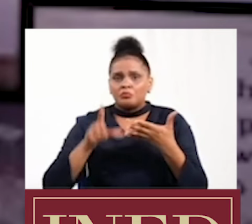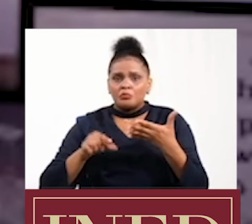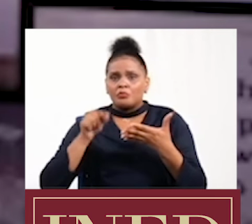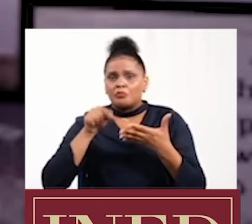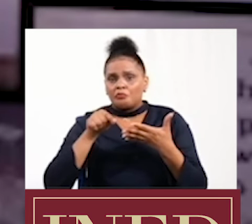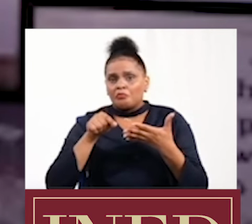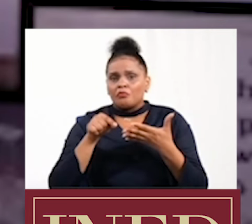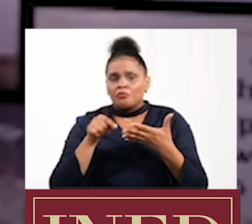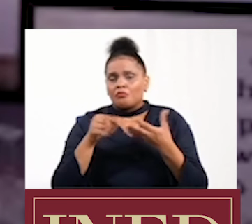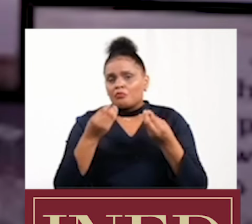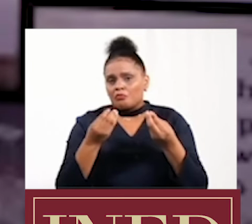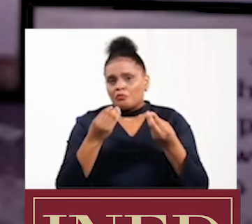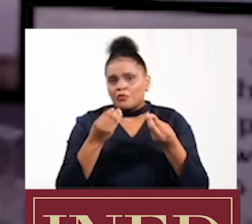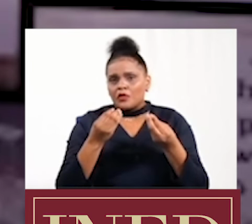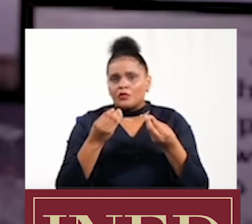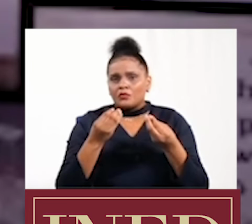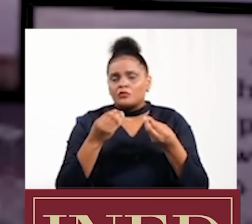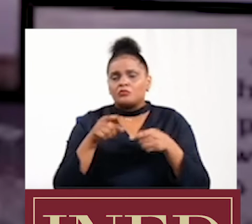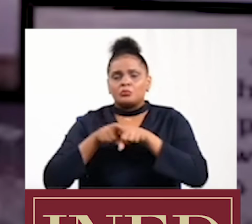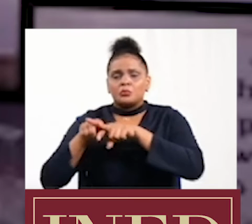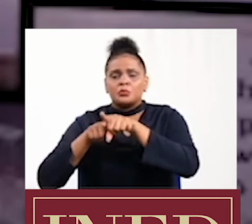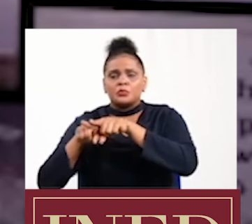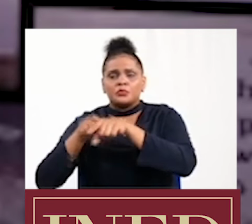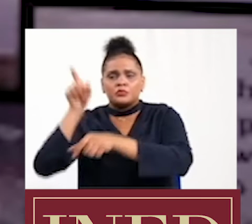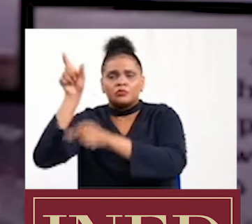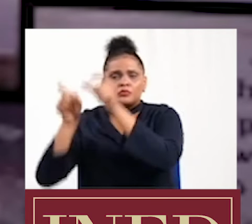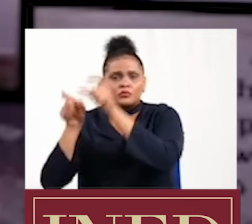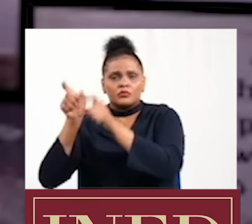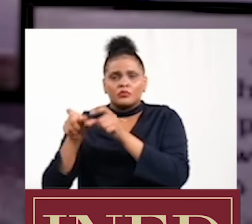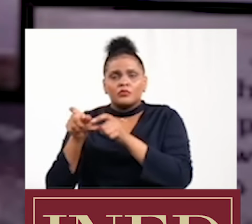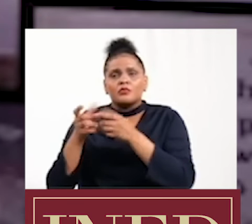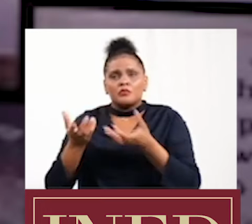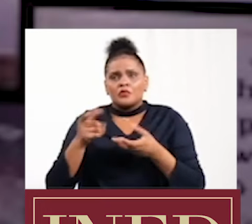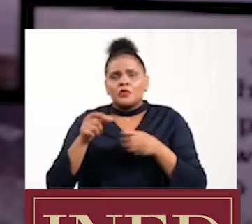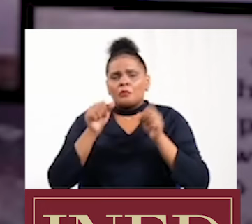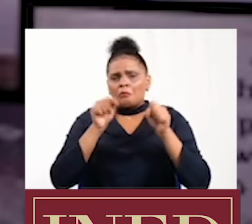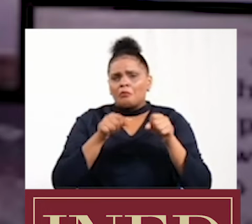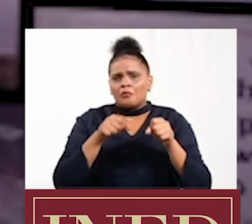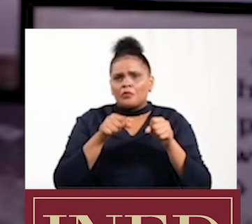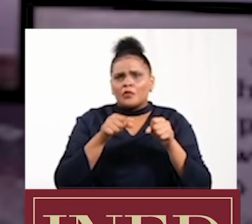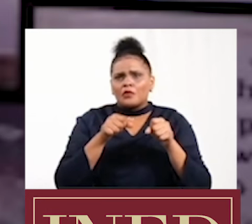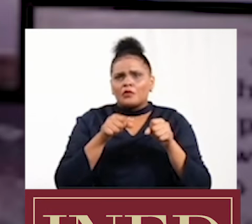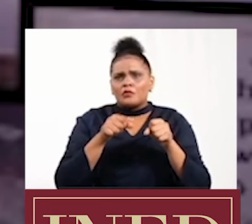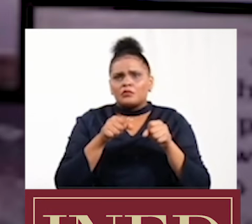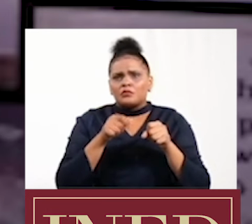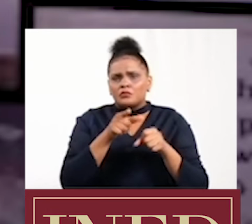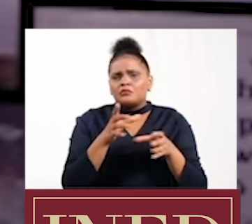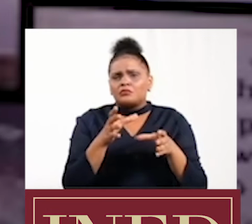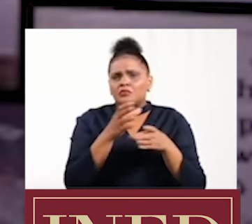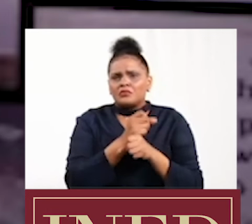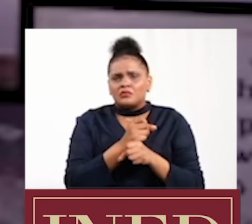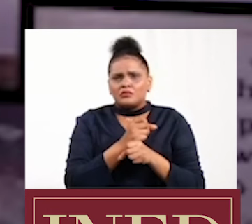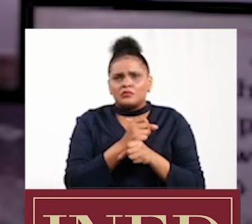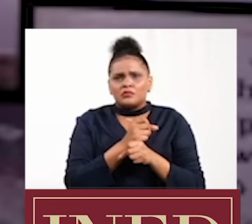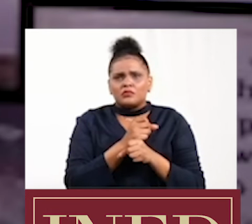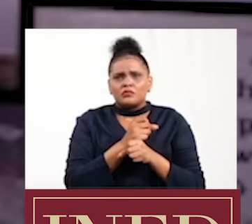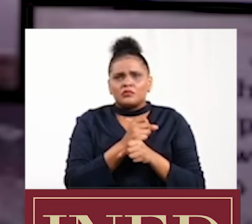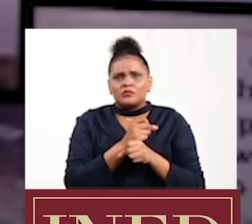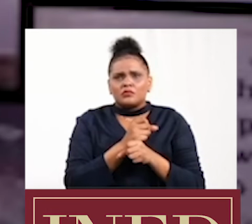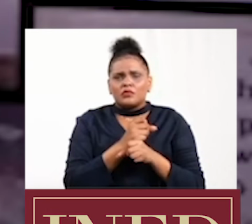son convocadas a las candidaturas nosotros yo diría que ese es un gran desafío pendiente y justamente ponernos a pensar